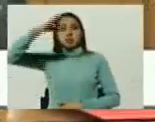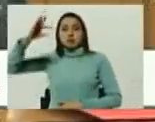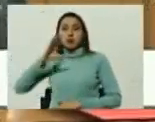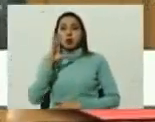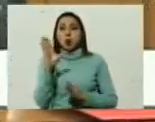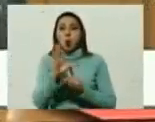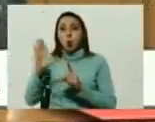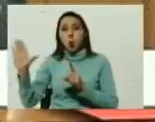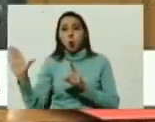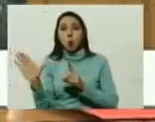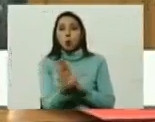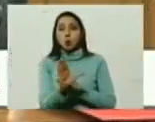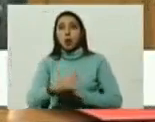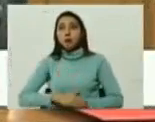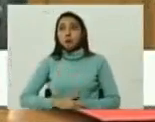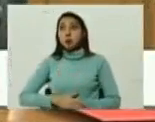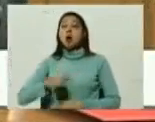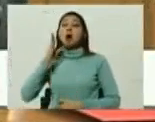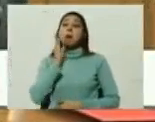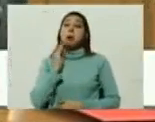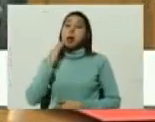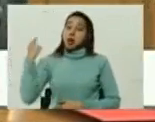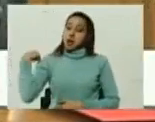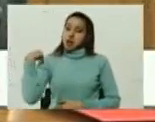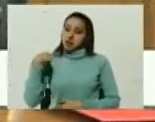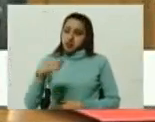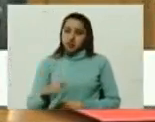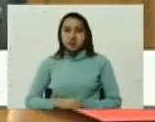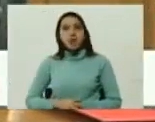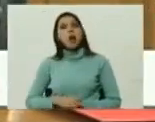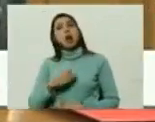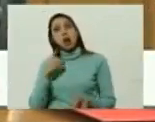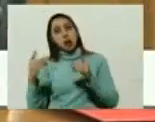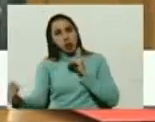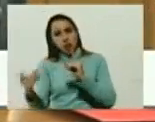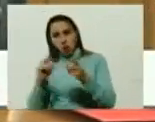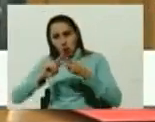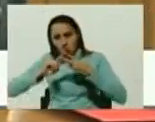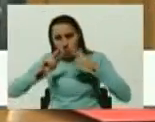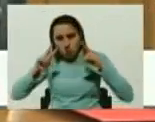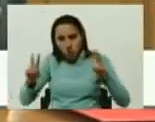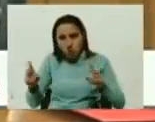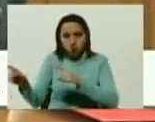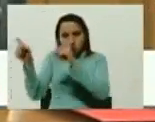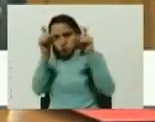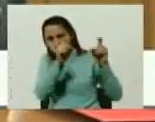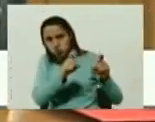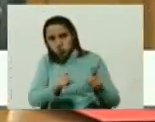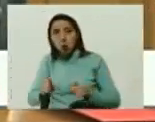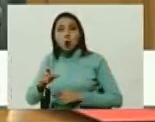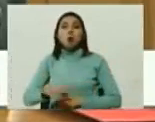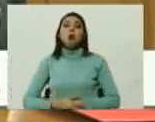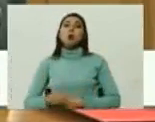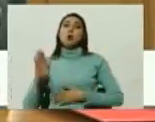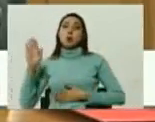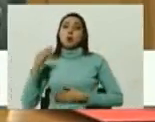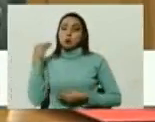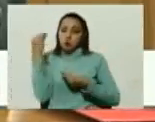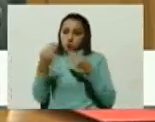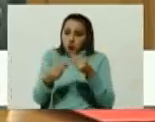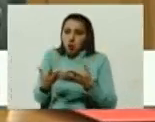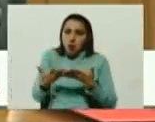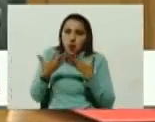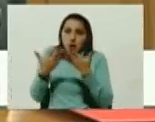por su sabiduría capacidad de diálogo y paz como ineludible compromiso que ofrendan a la